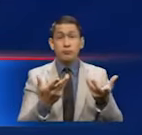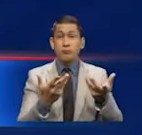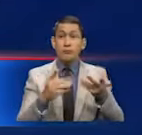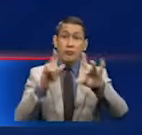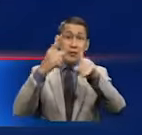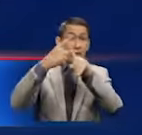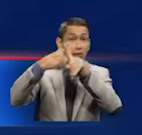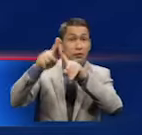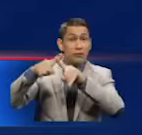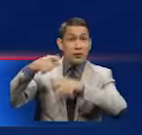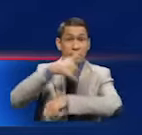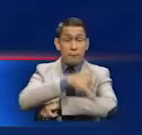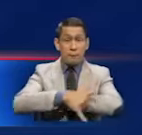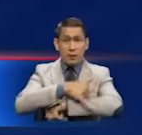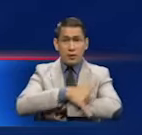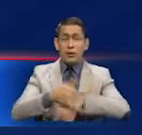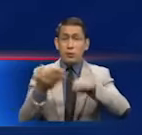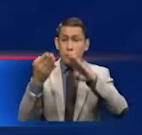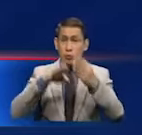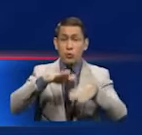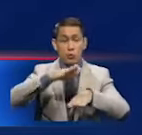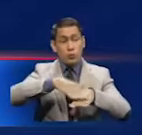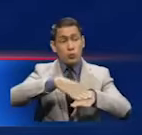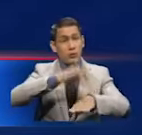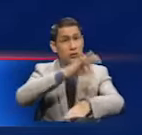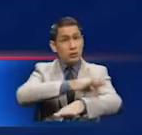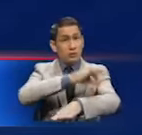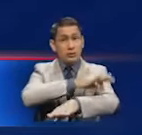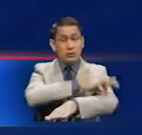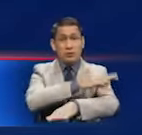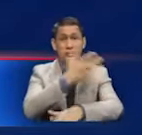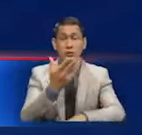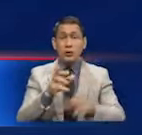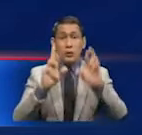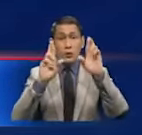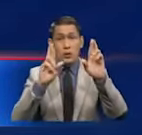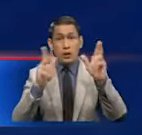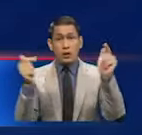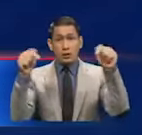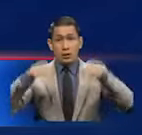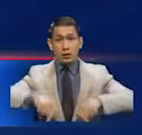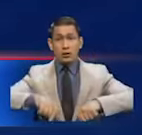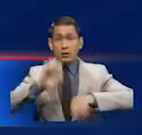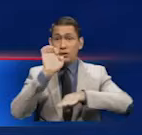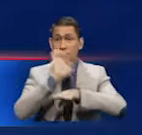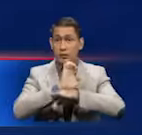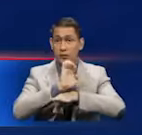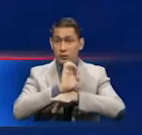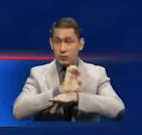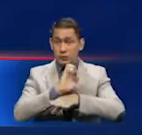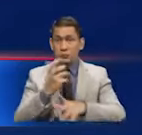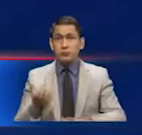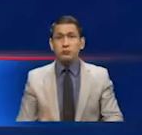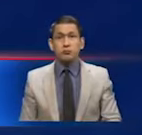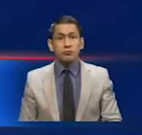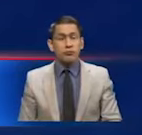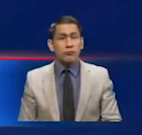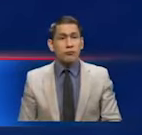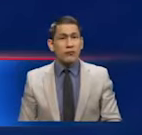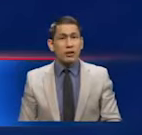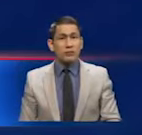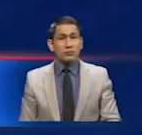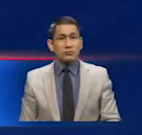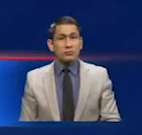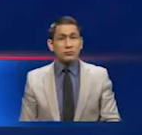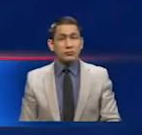mencioné hace unos minutos, José. Imagínense, ojalá que aquí en Ecuador, bueno, hasta el momento como que el susto, nada más. Pero